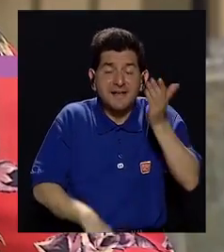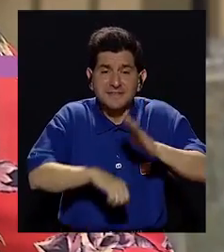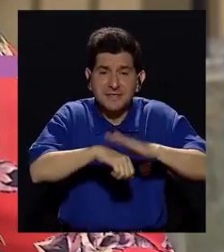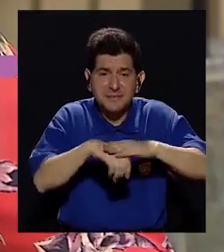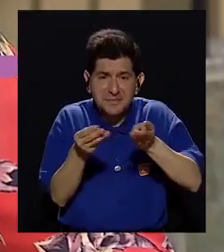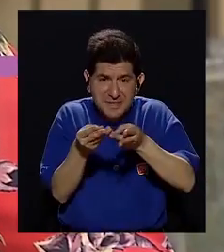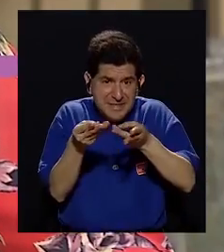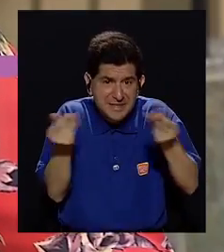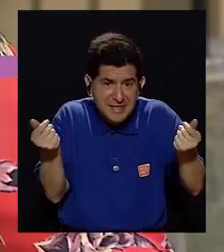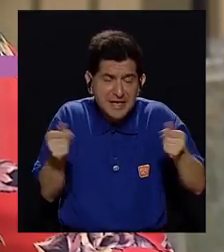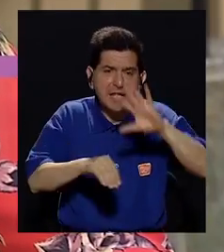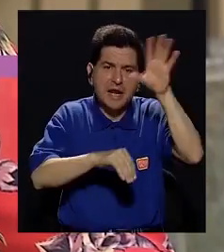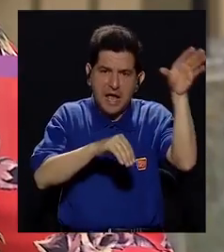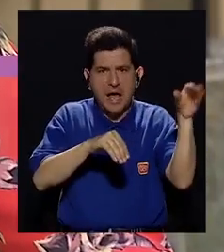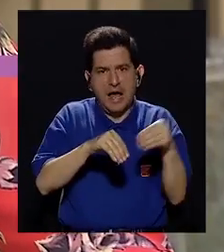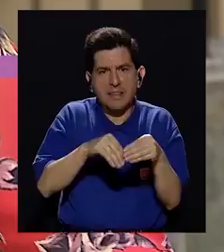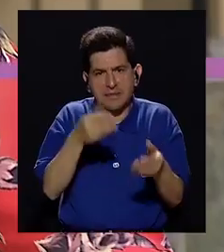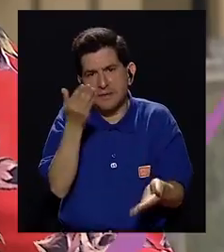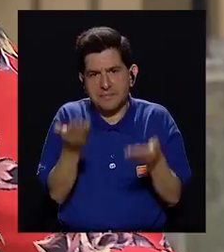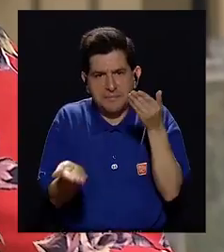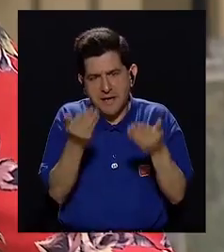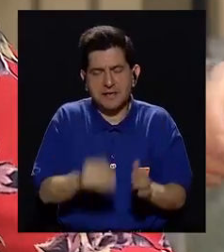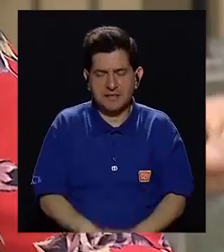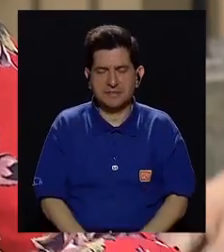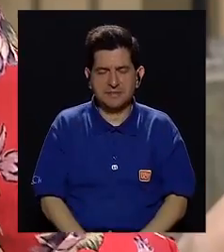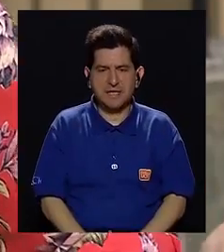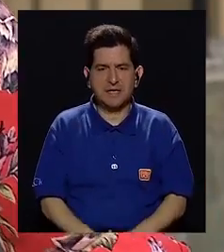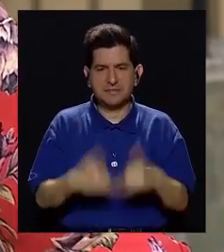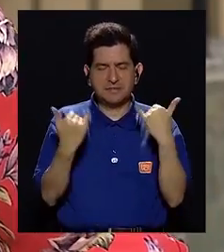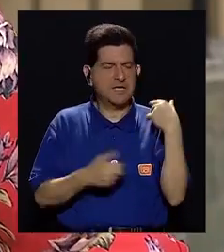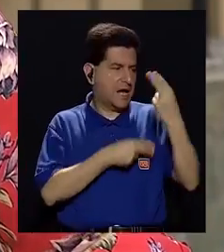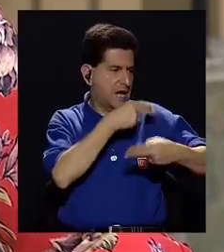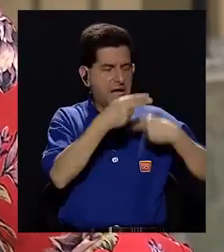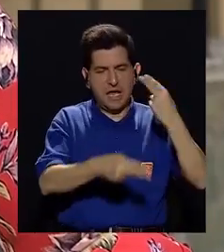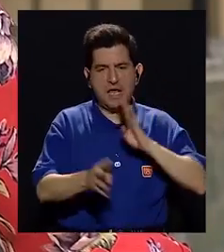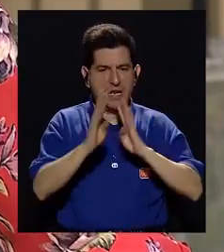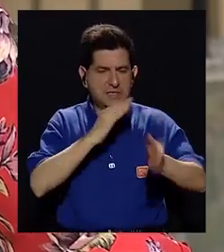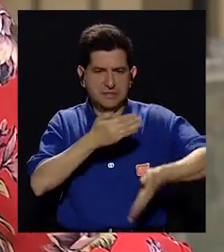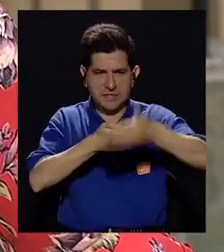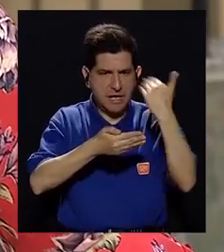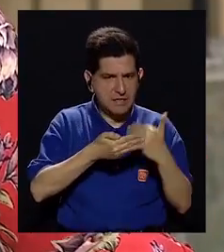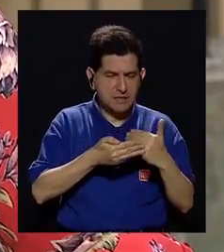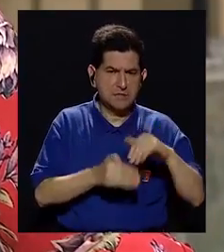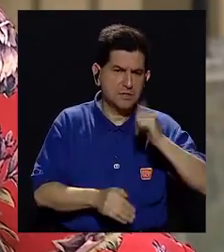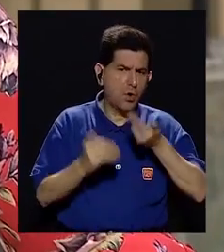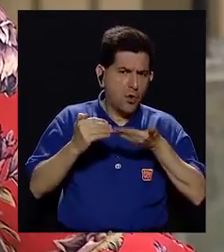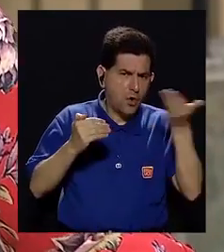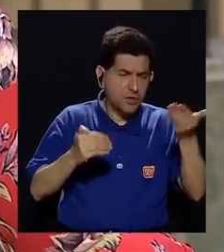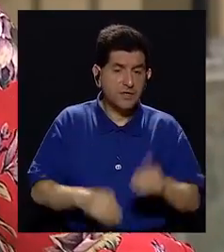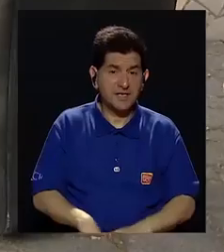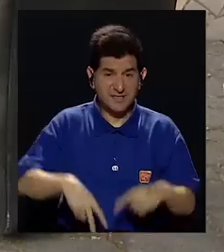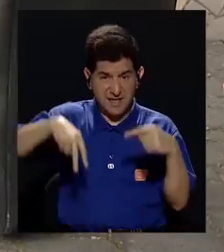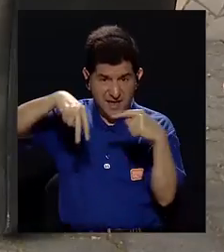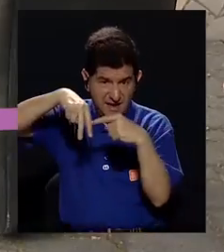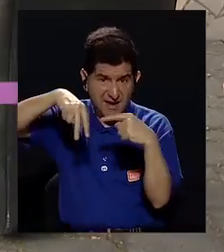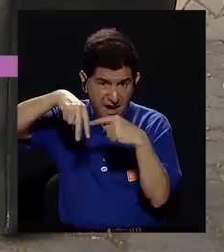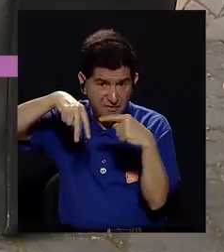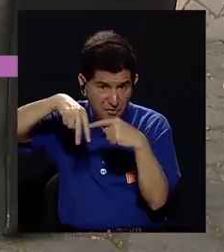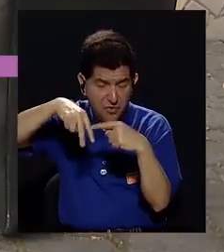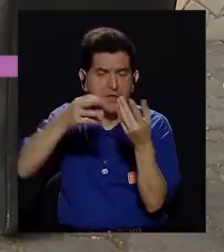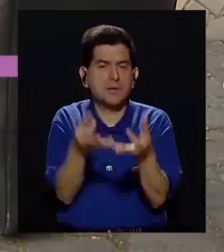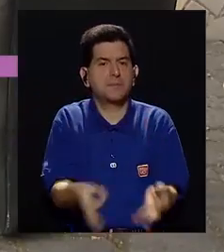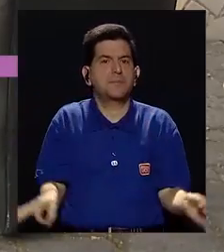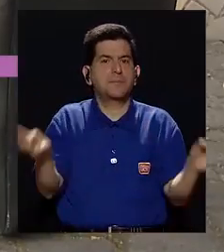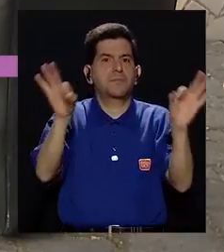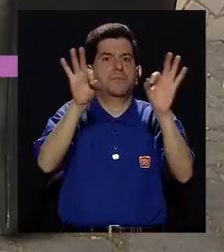produzca el desgaste? Además de, digamos, aparte del hereditario que ya conversamos, ¿hay otros factores? En la rodilla